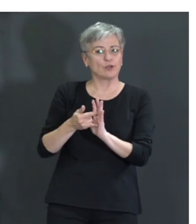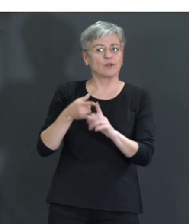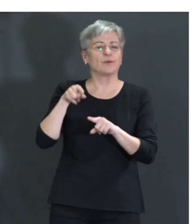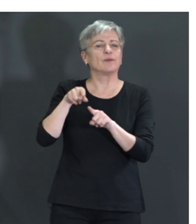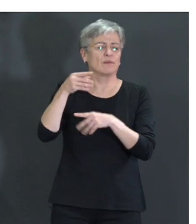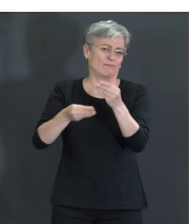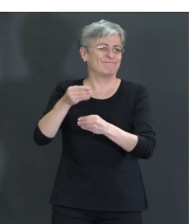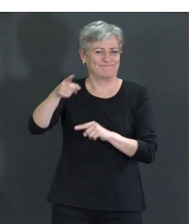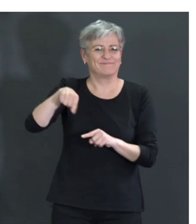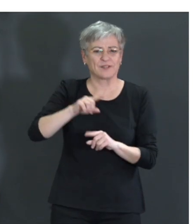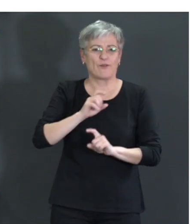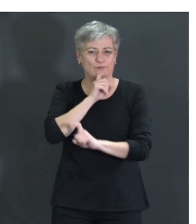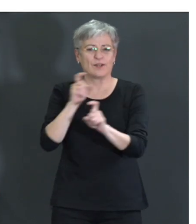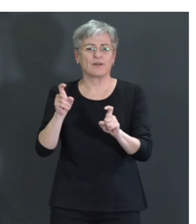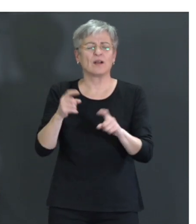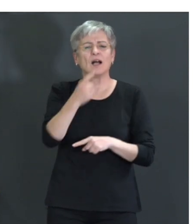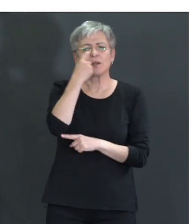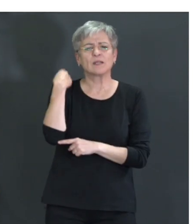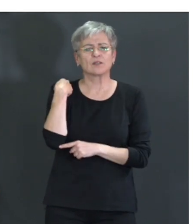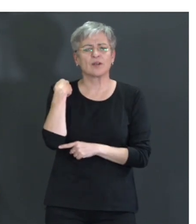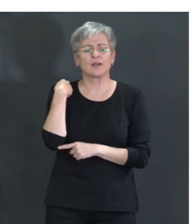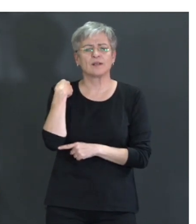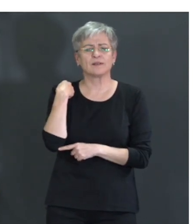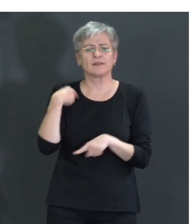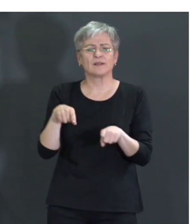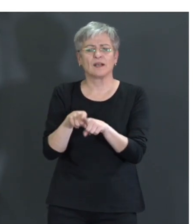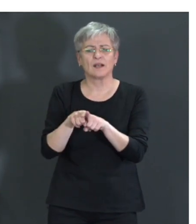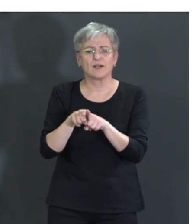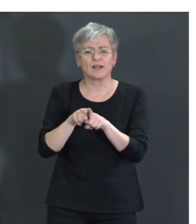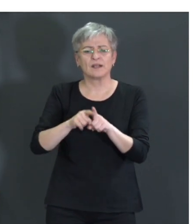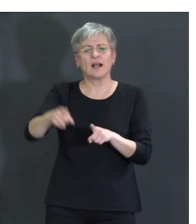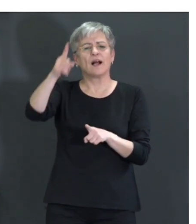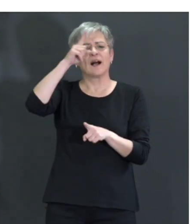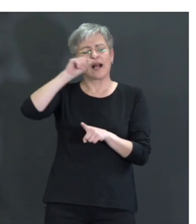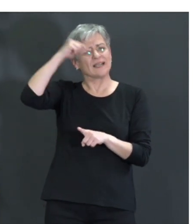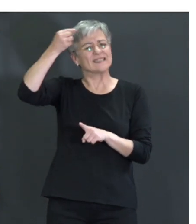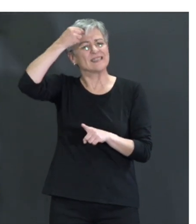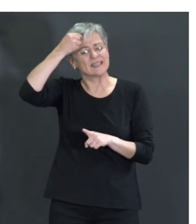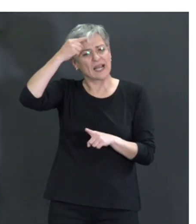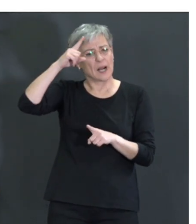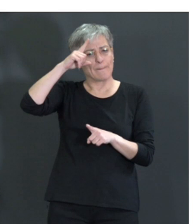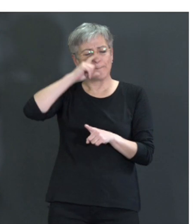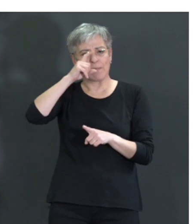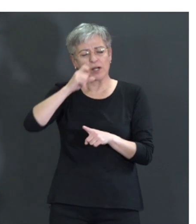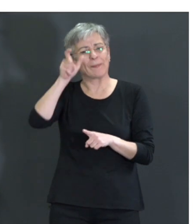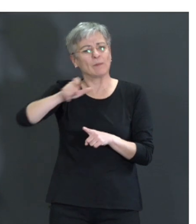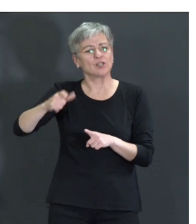CEAFA, y el año pasado conocimos el lanzamiento de la Skill Memoria para personas con deterioro